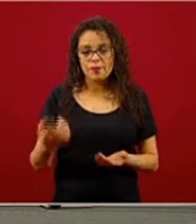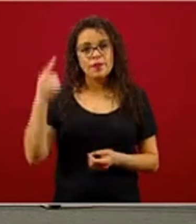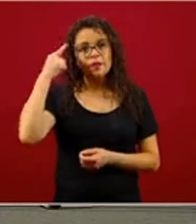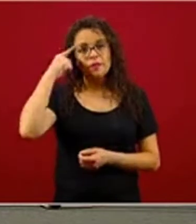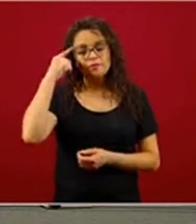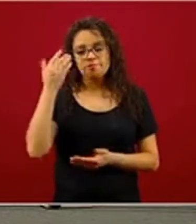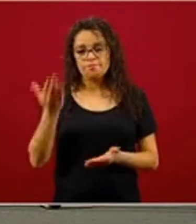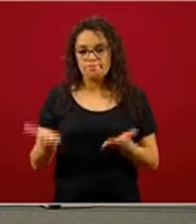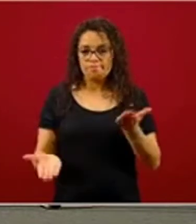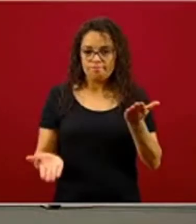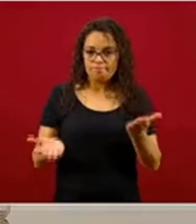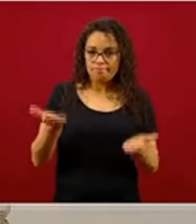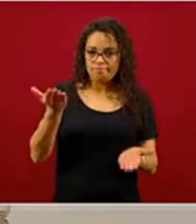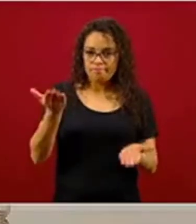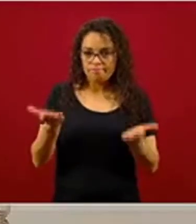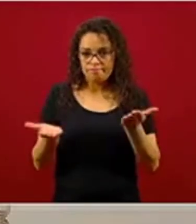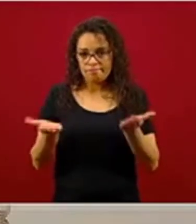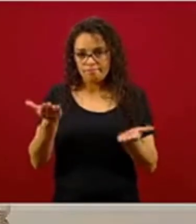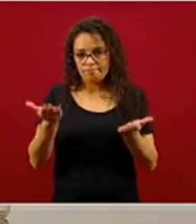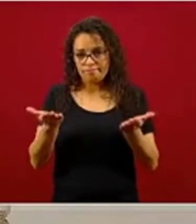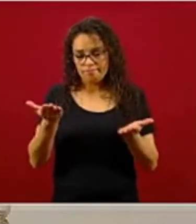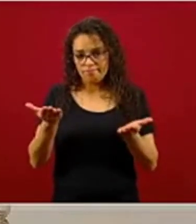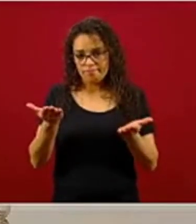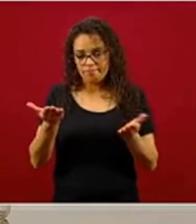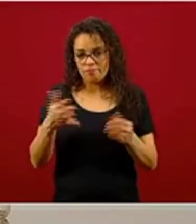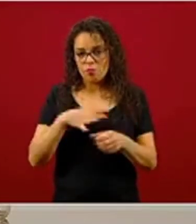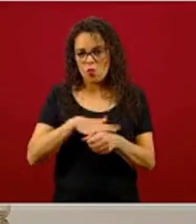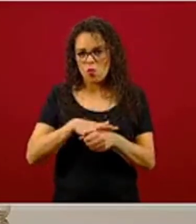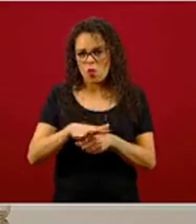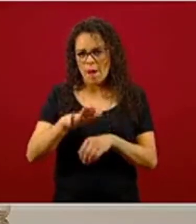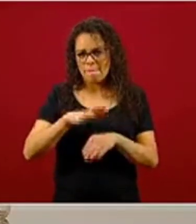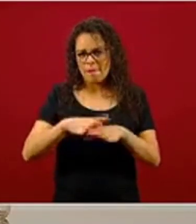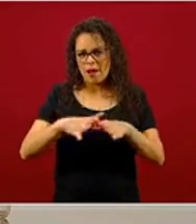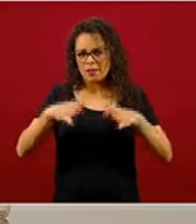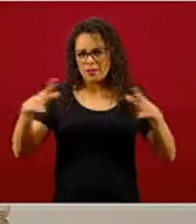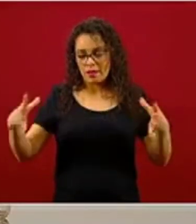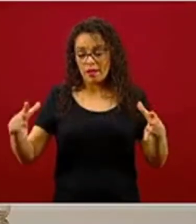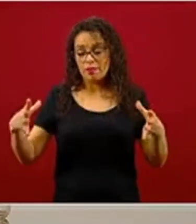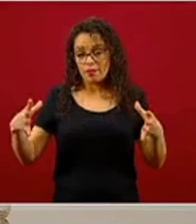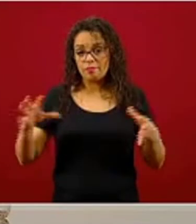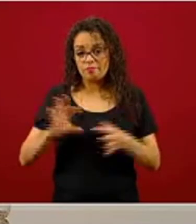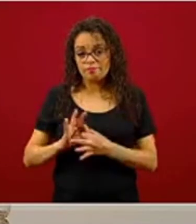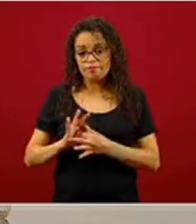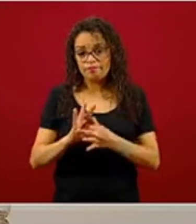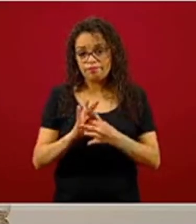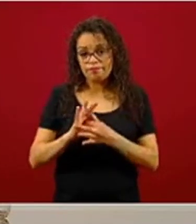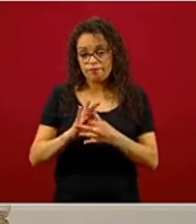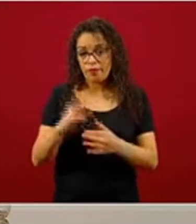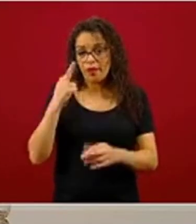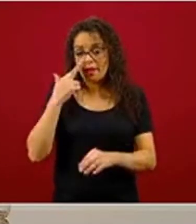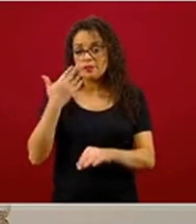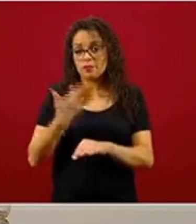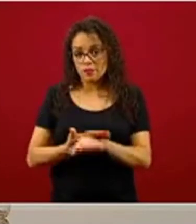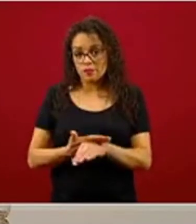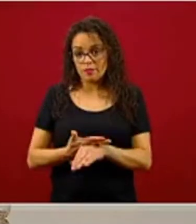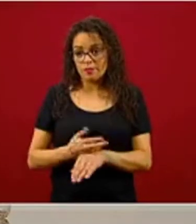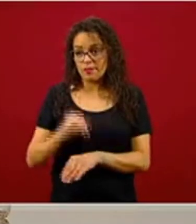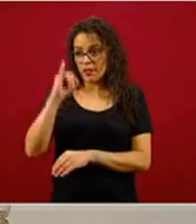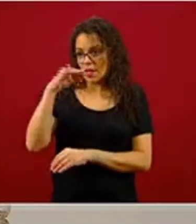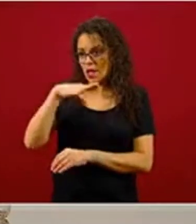equilibrios. Y uno de los grandes equilibrios es la corresponsabilidad. Efectivamente, el Seguro Social